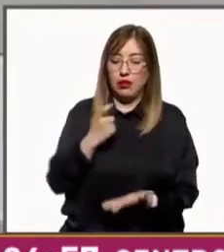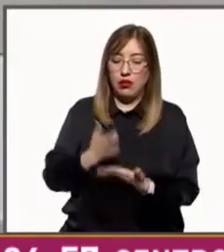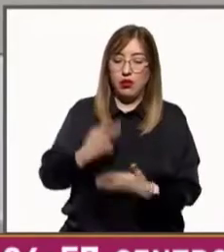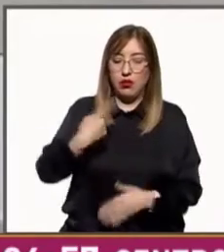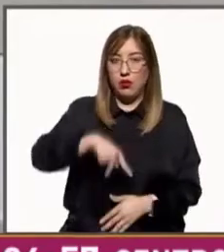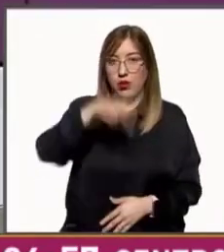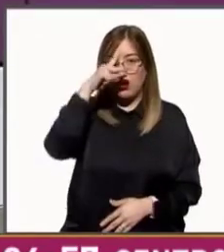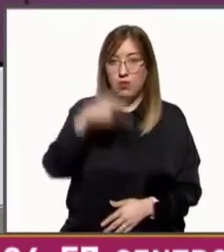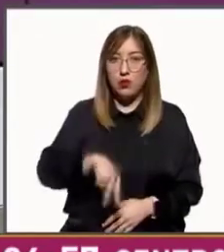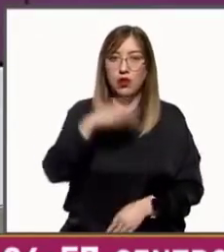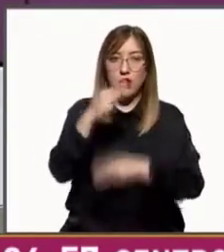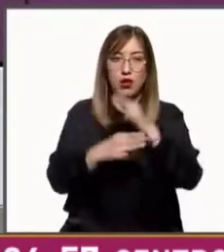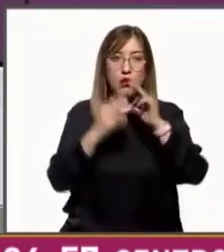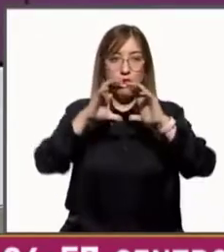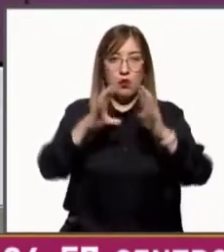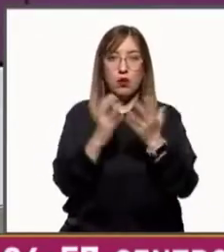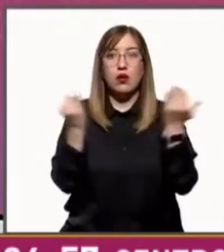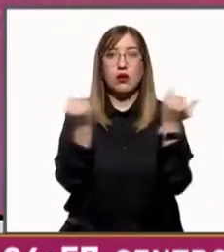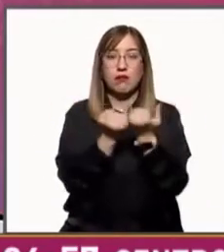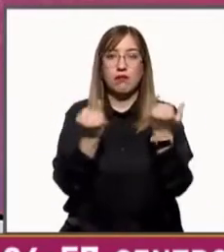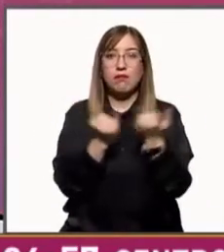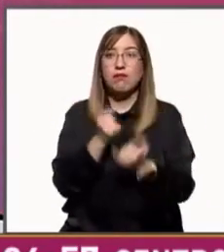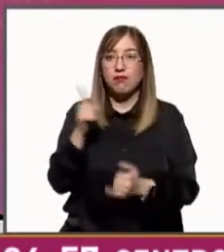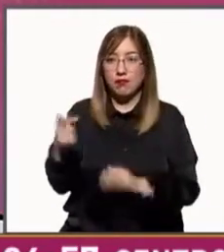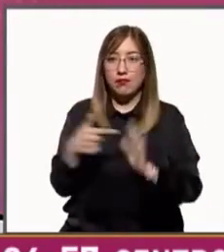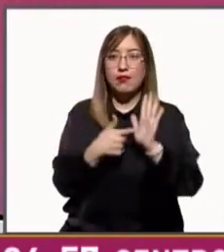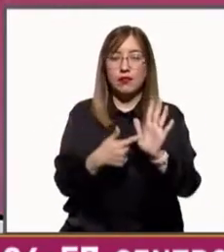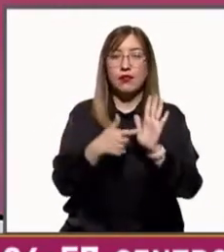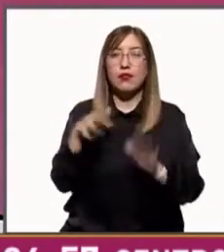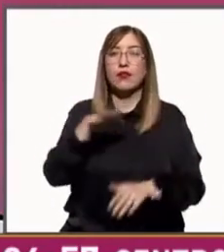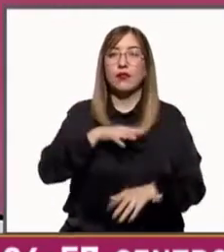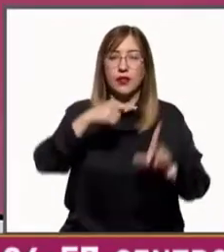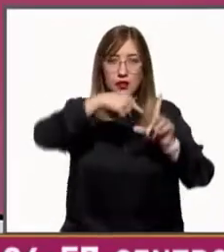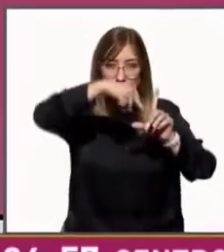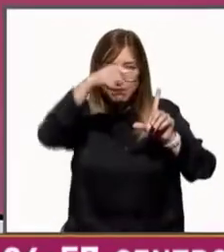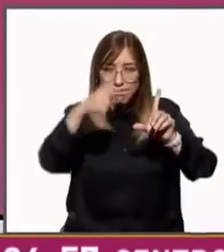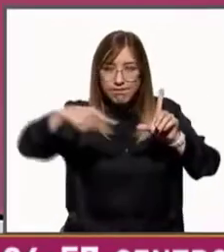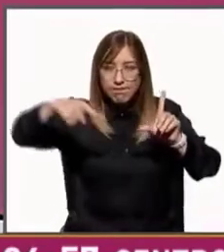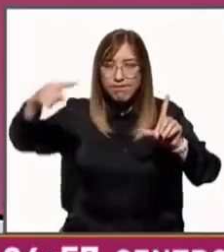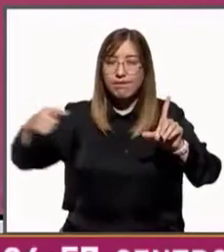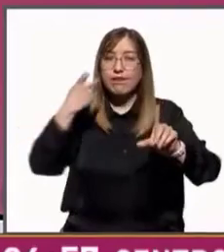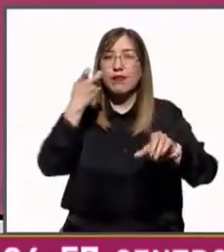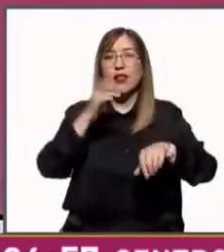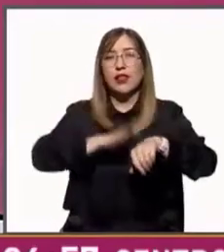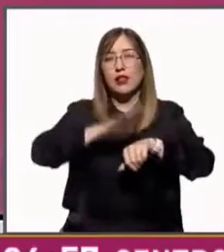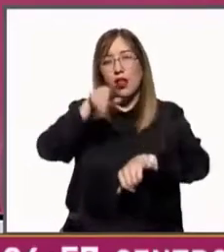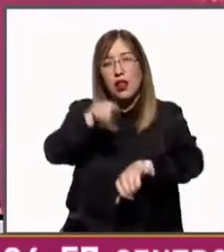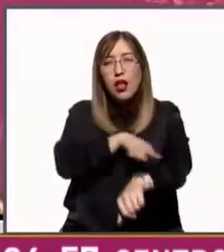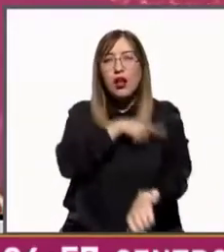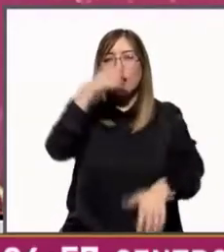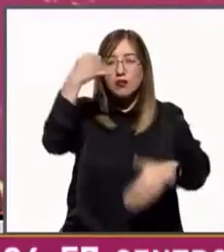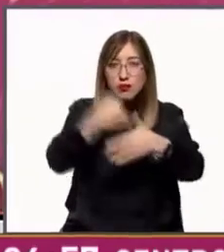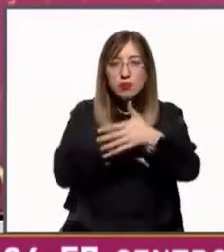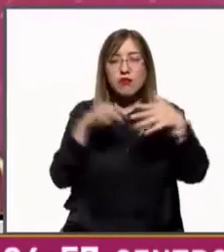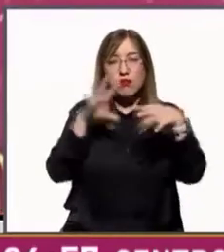economía mundial. Sí, que ahí en el reporte hay una gráfica que nuevamente es mucho más largo de lo que te presento, ¿no?